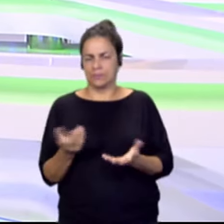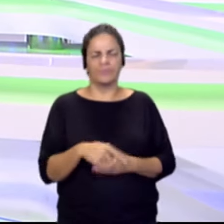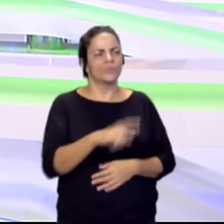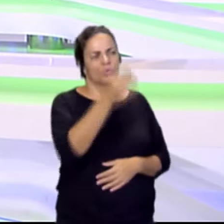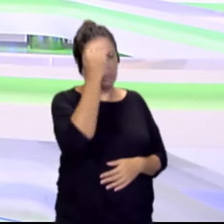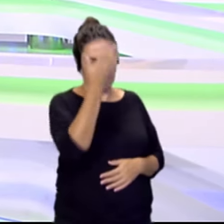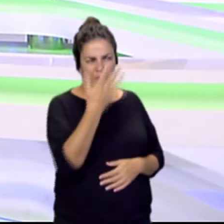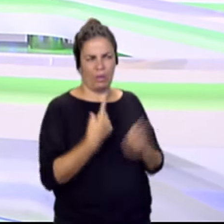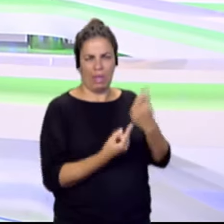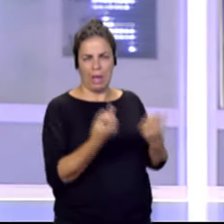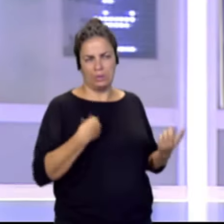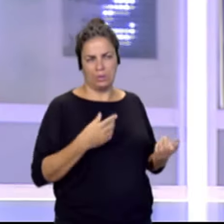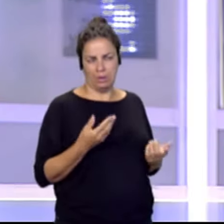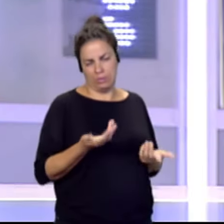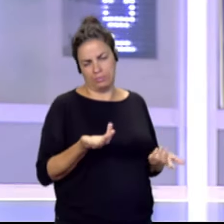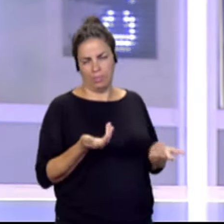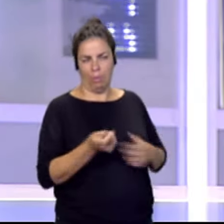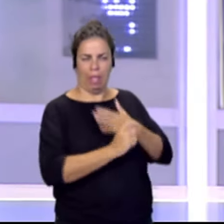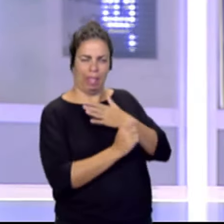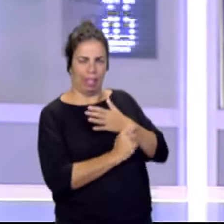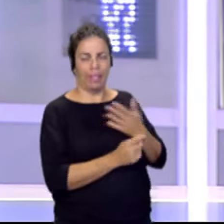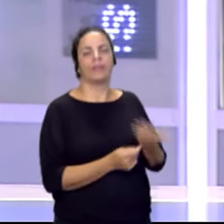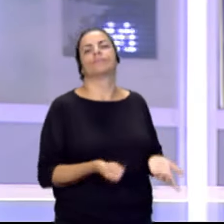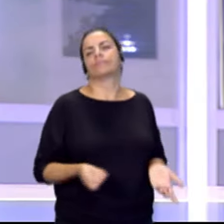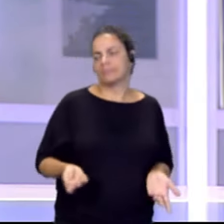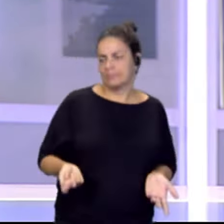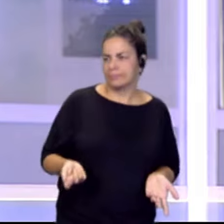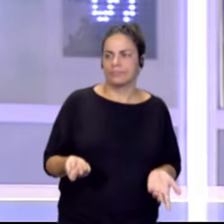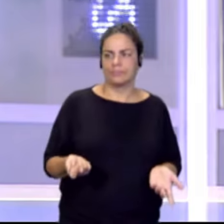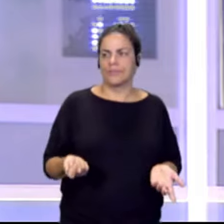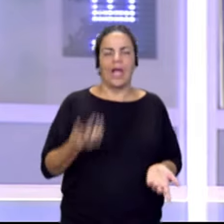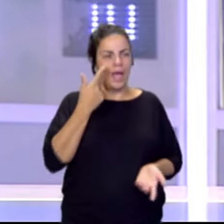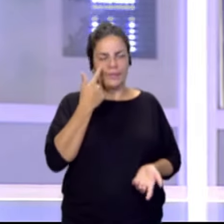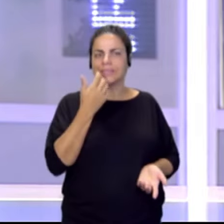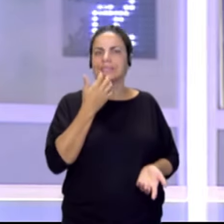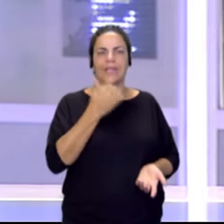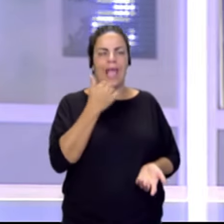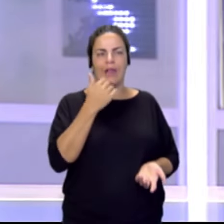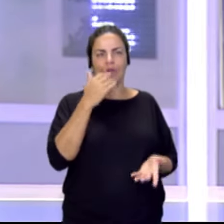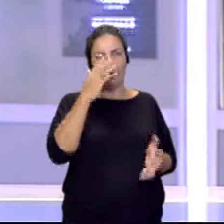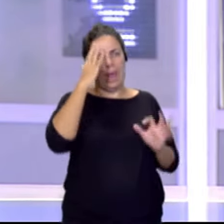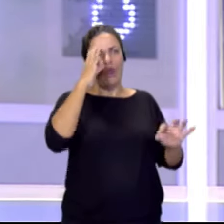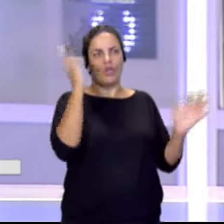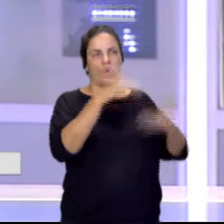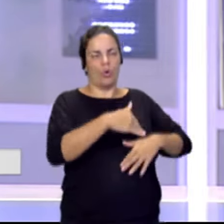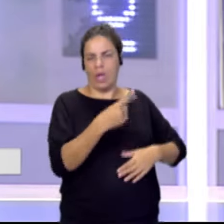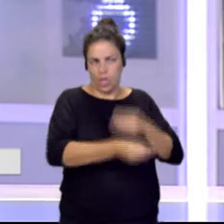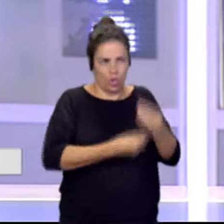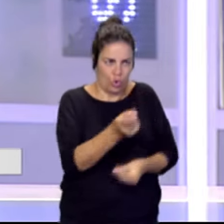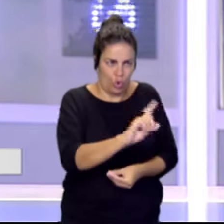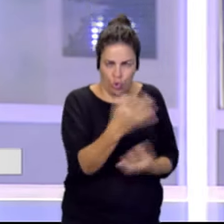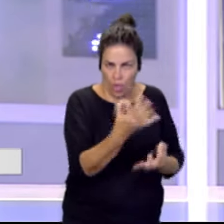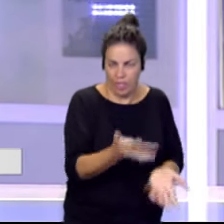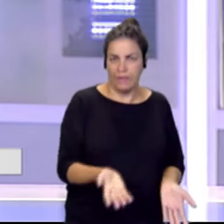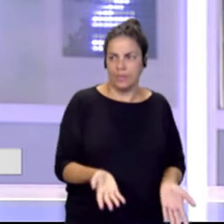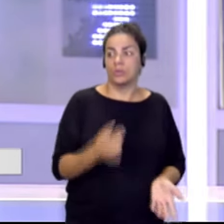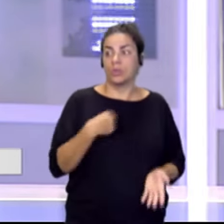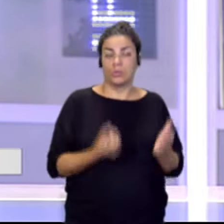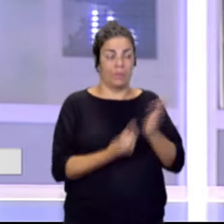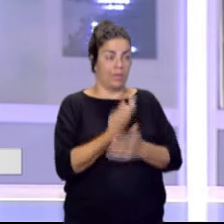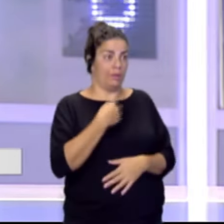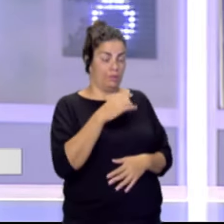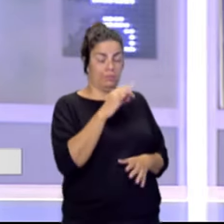algunos casos, ¿no? Probablemente, y además todo aquello que desaconseje el sentido común no se debería realizar, ¿no? Yo esta mañana, además, estoy horrorizado, Natacha ha